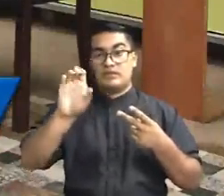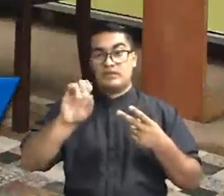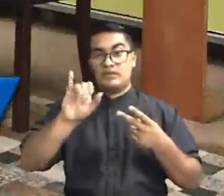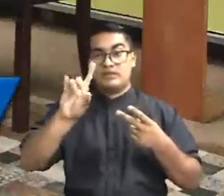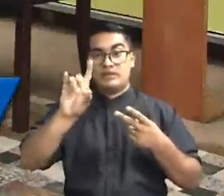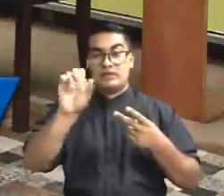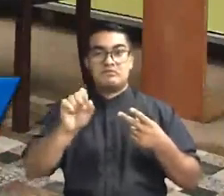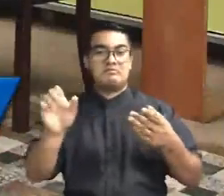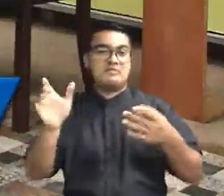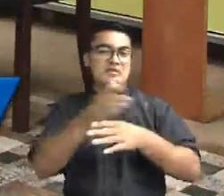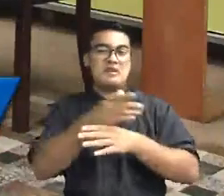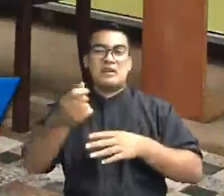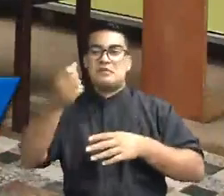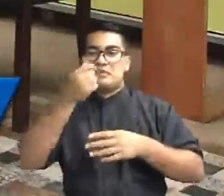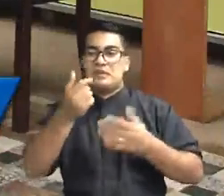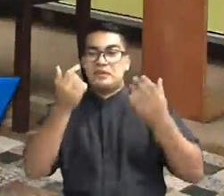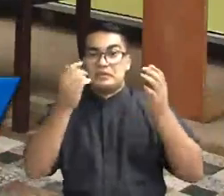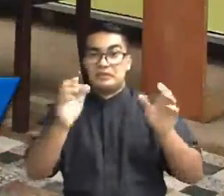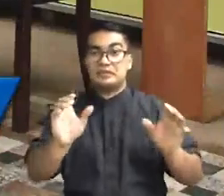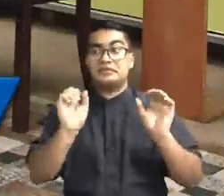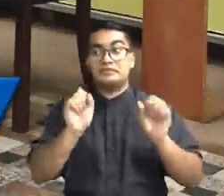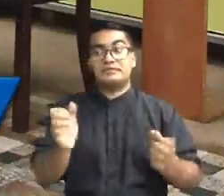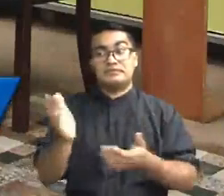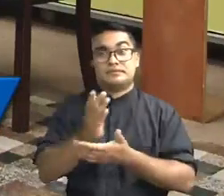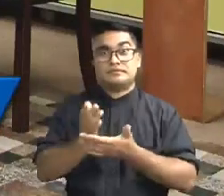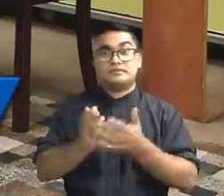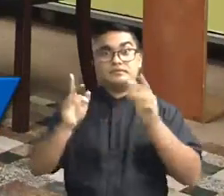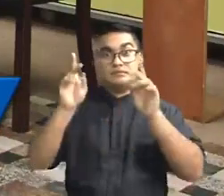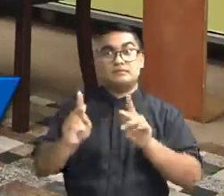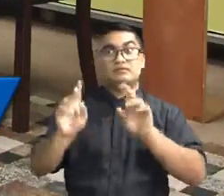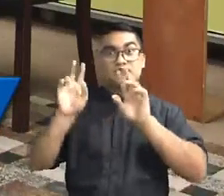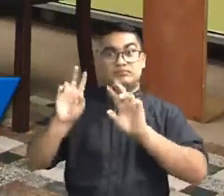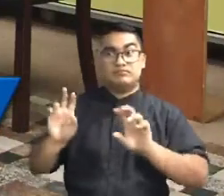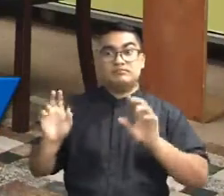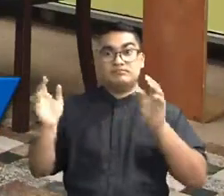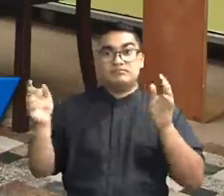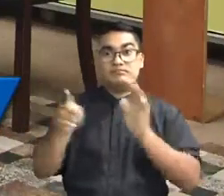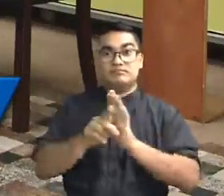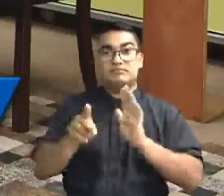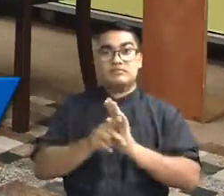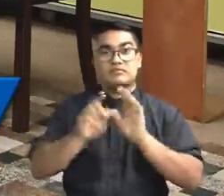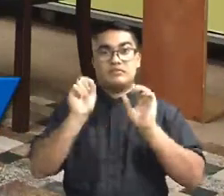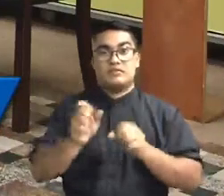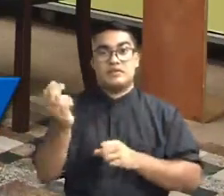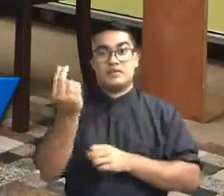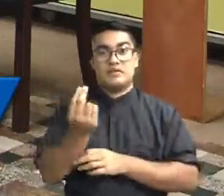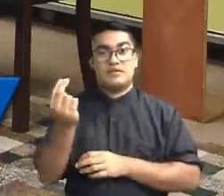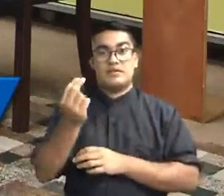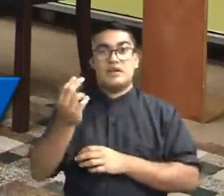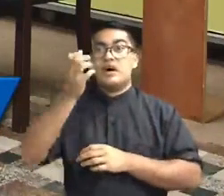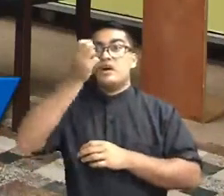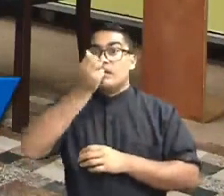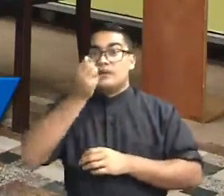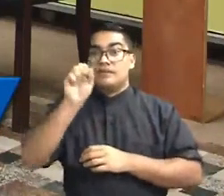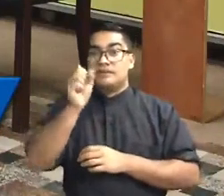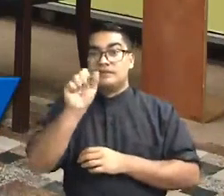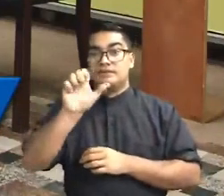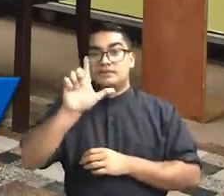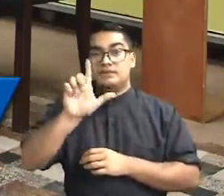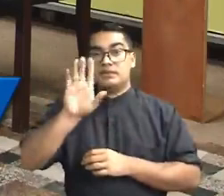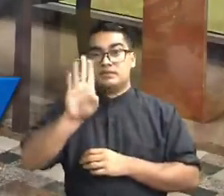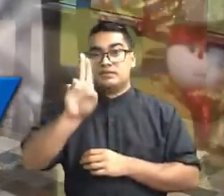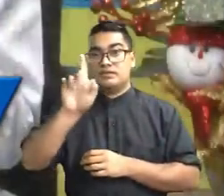la gravedad y el estadio en el que nosotros encontremos al paciente. Entonces, podemos utilizar spray de salbutamol, que los tenemos en la